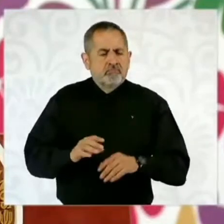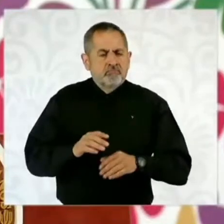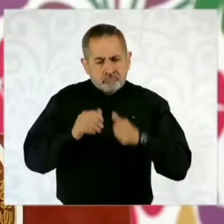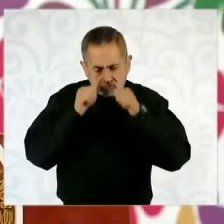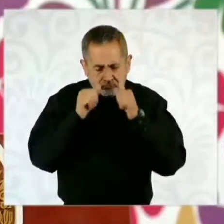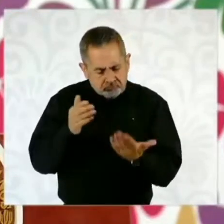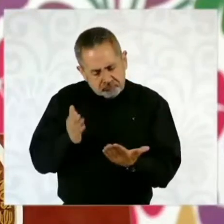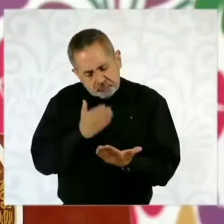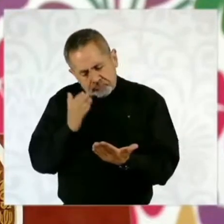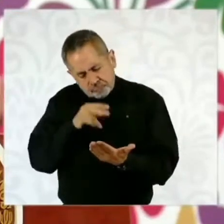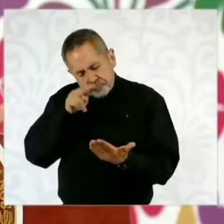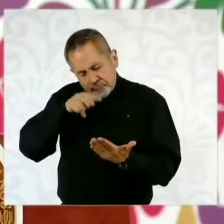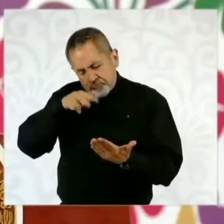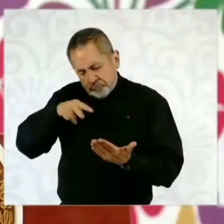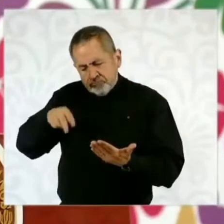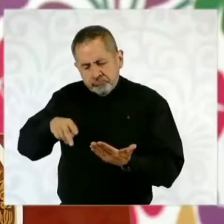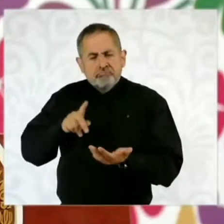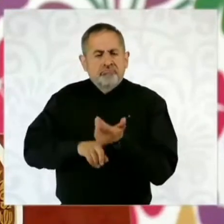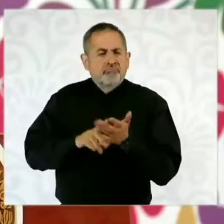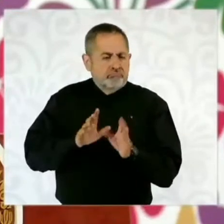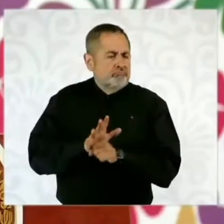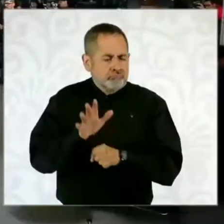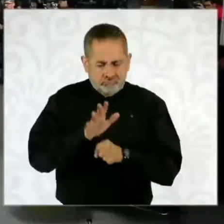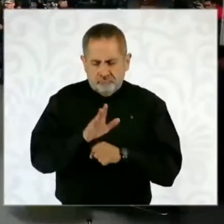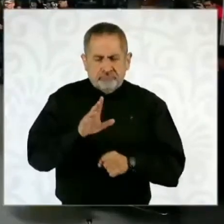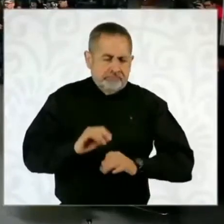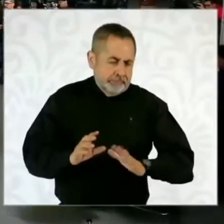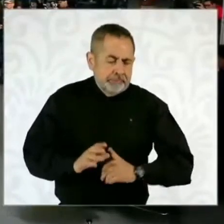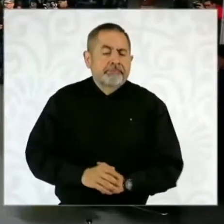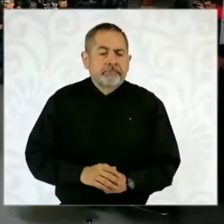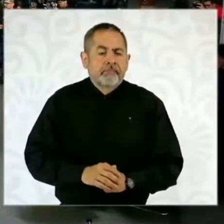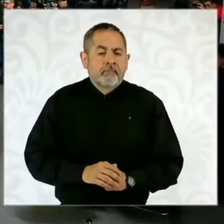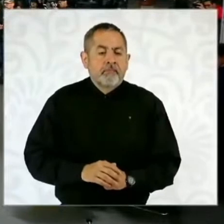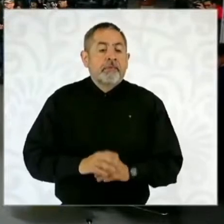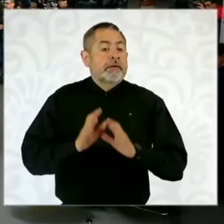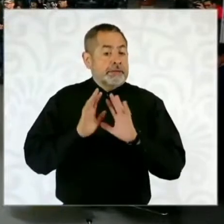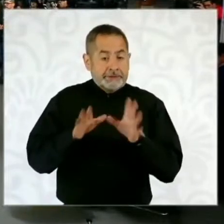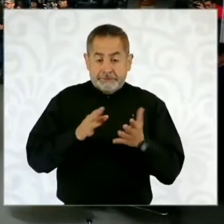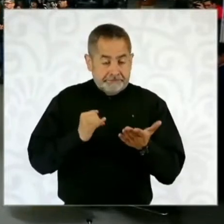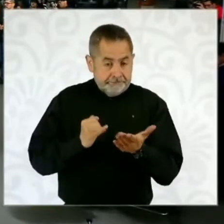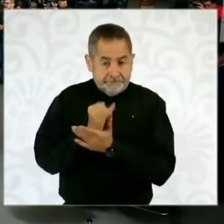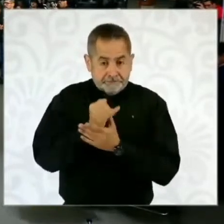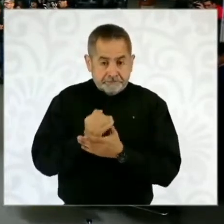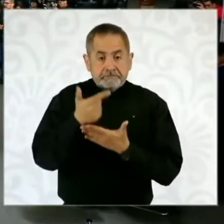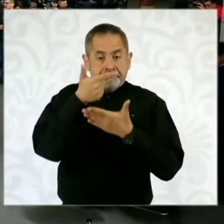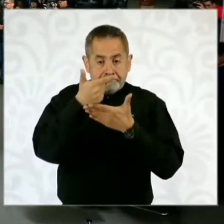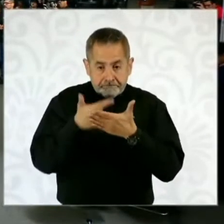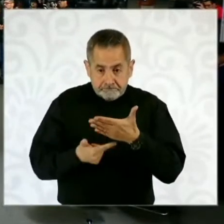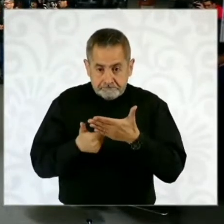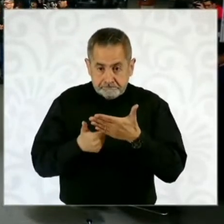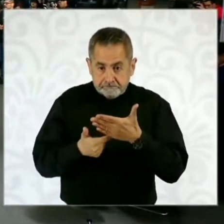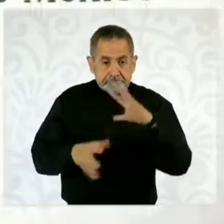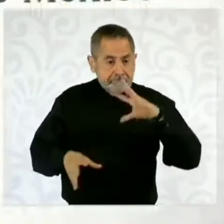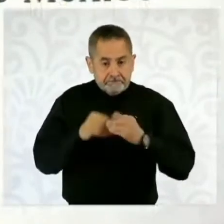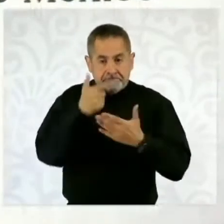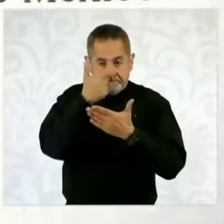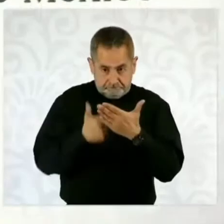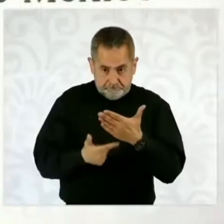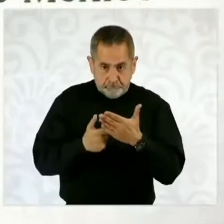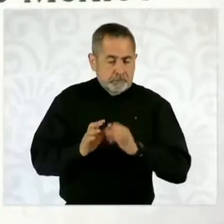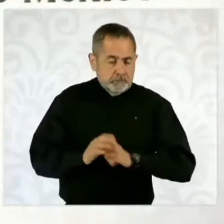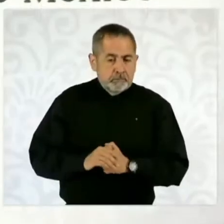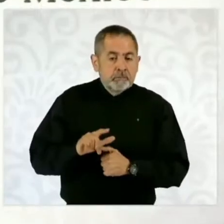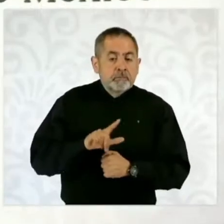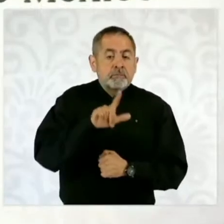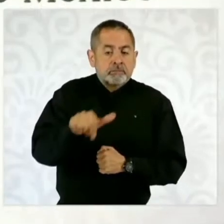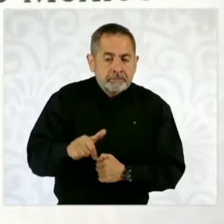espacio para su reclamo, digamos. Y entonces ahí se define una lista final. Después de